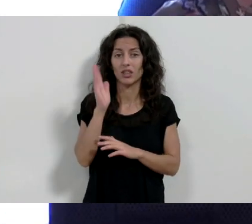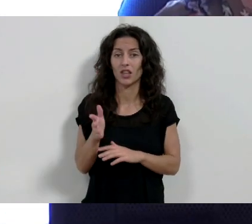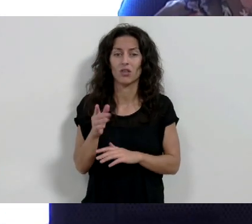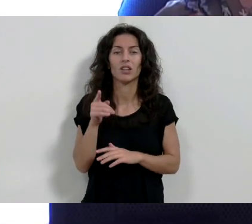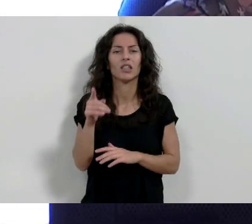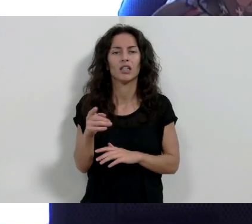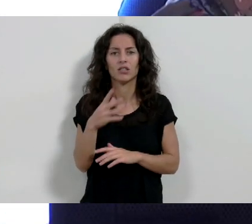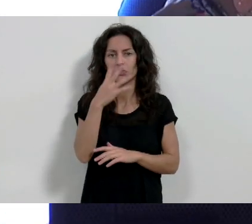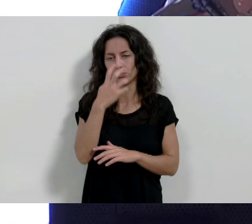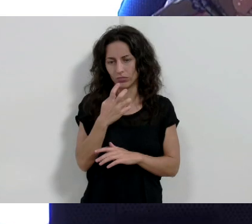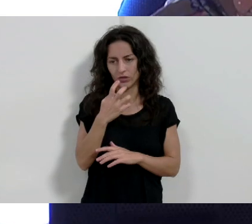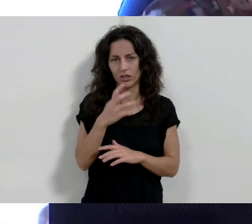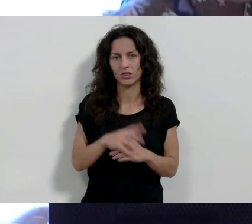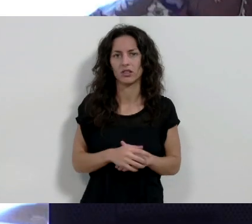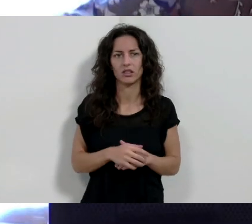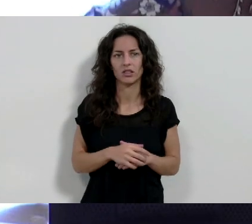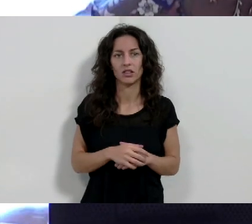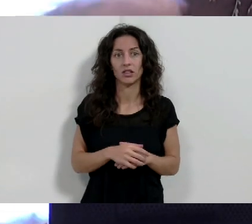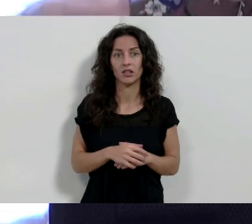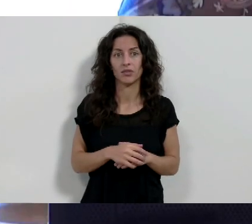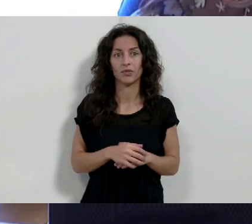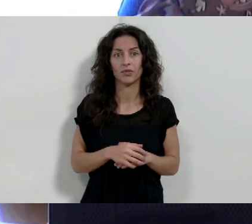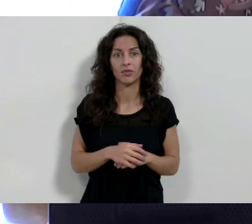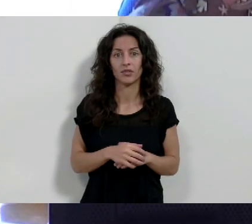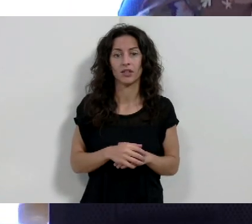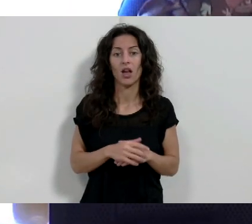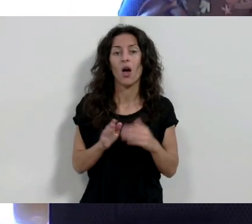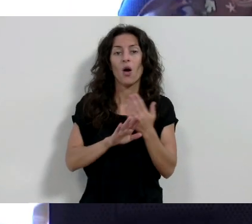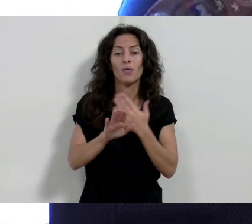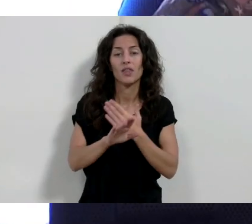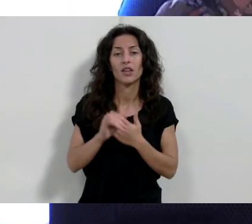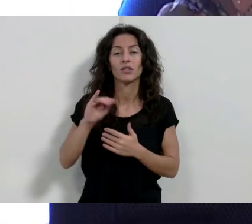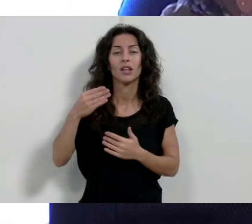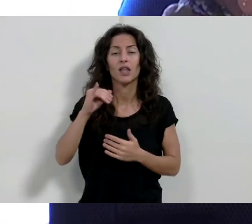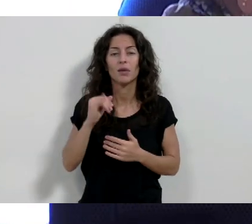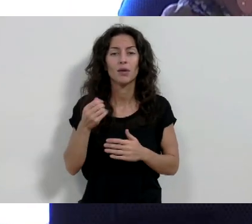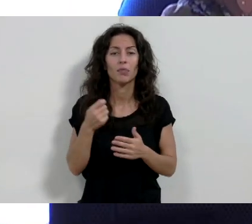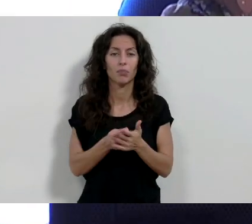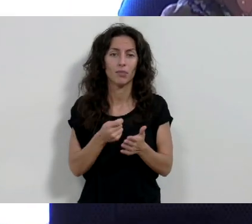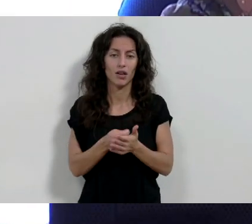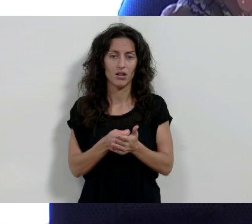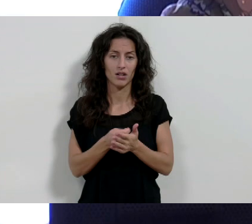triste para un vecino que está pagando el IBI, que lo acaba de pagar y que ha pagado mucho IBI.